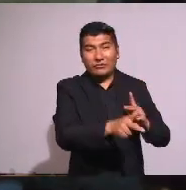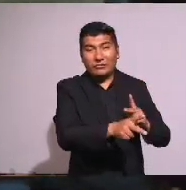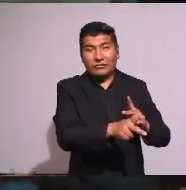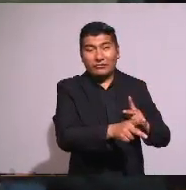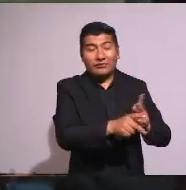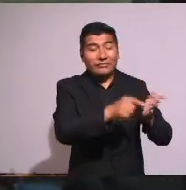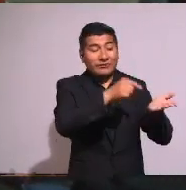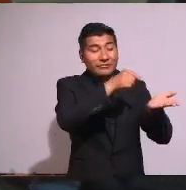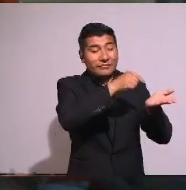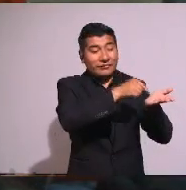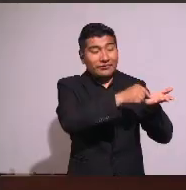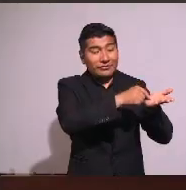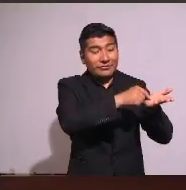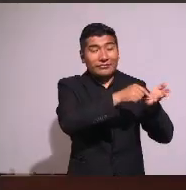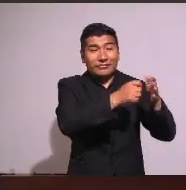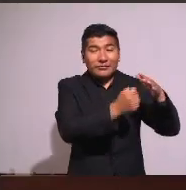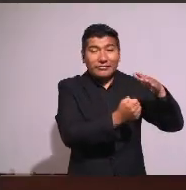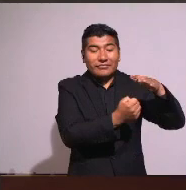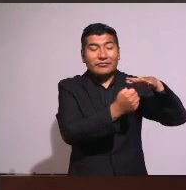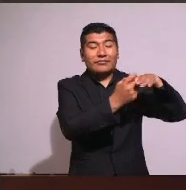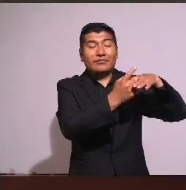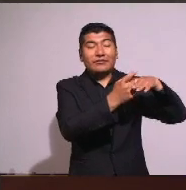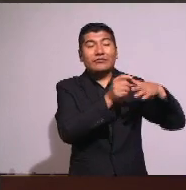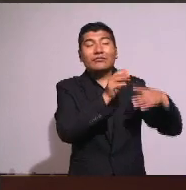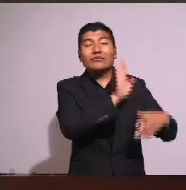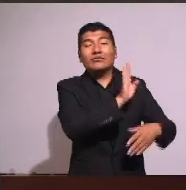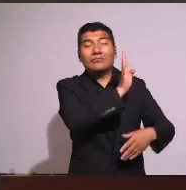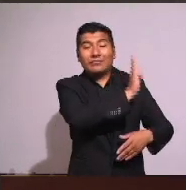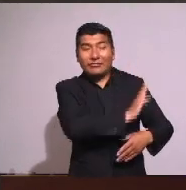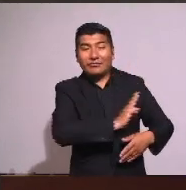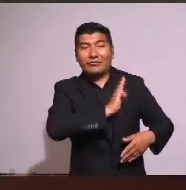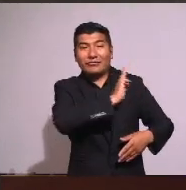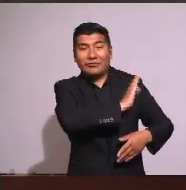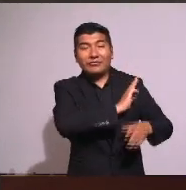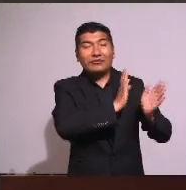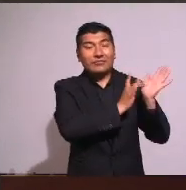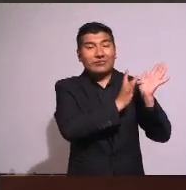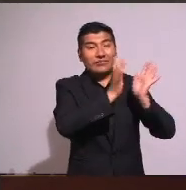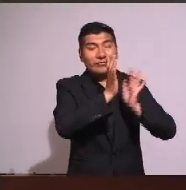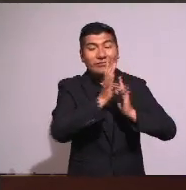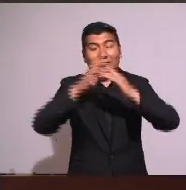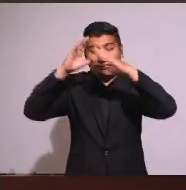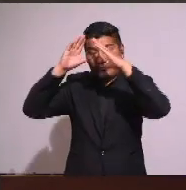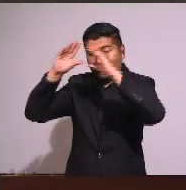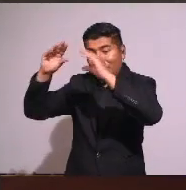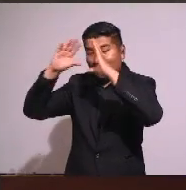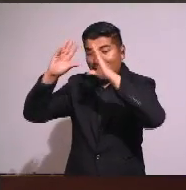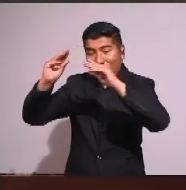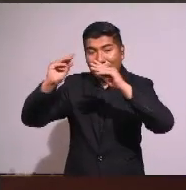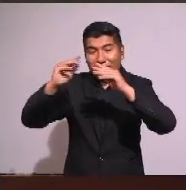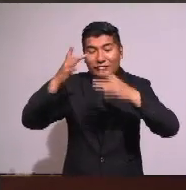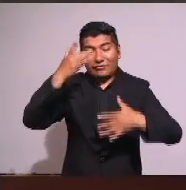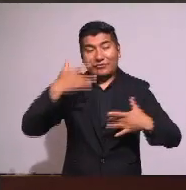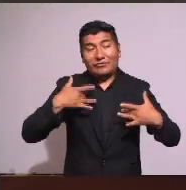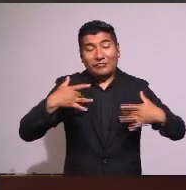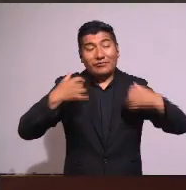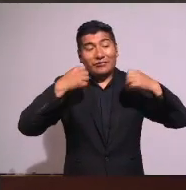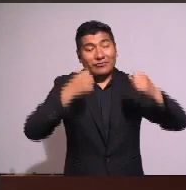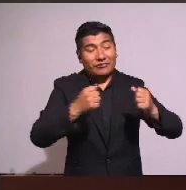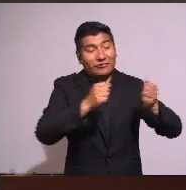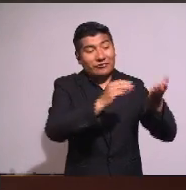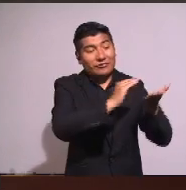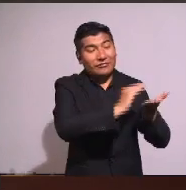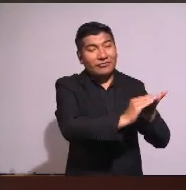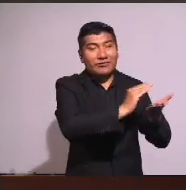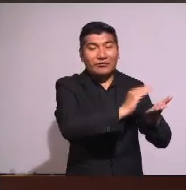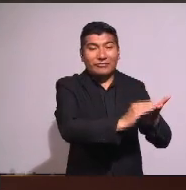Aquí se plasma la misión de Jesús: enseñar, sanar y perdonar, y a la vez